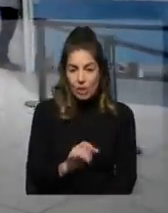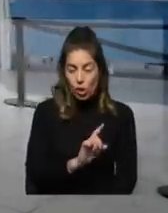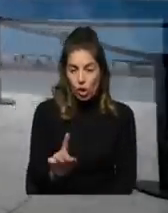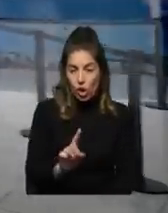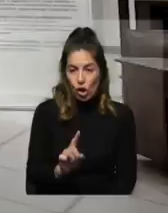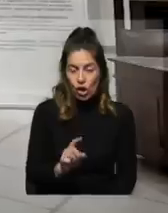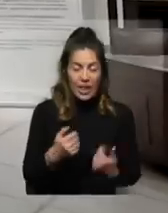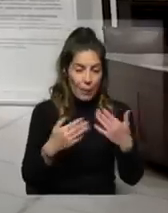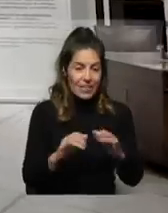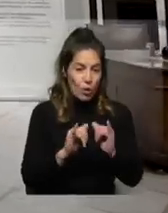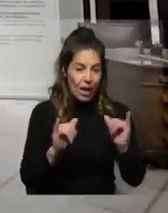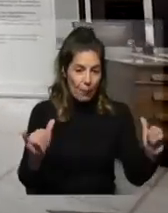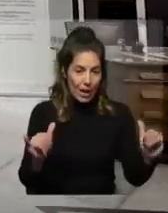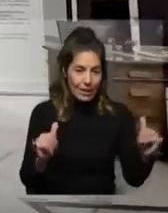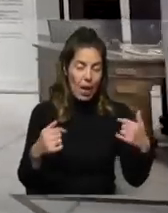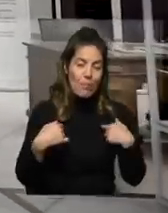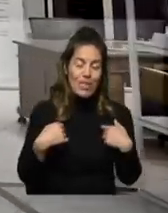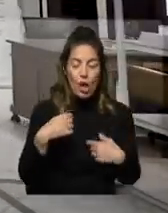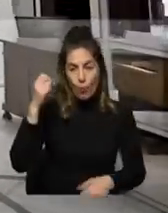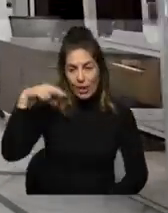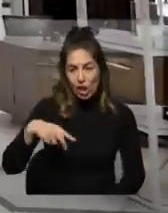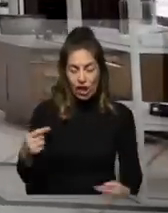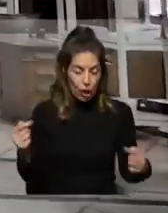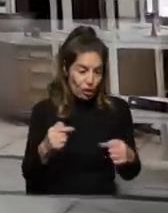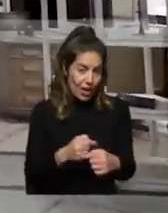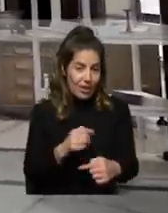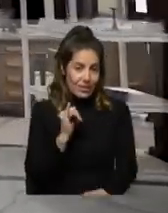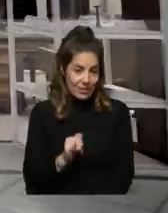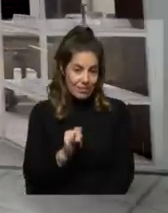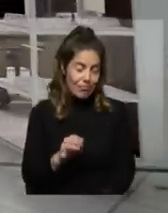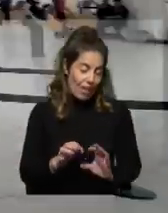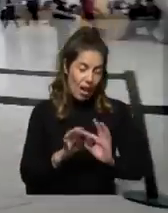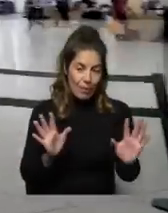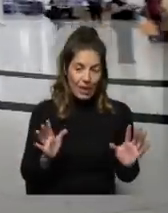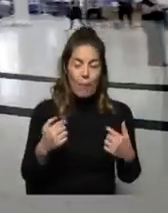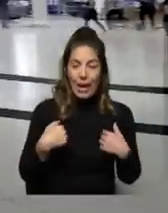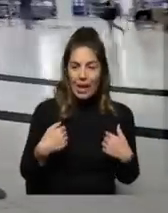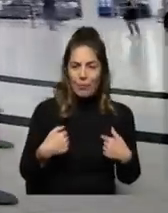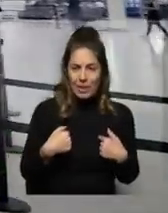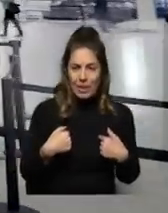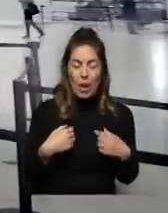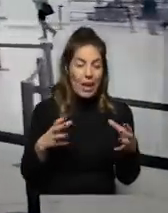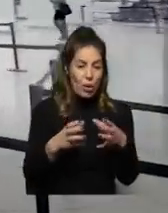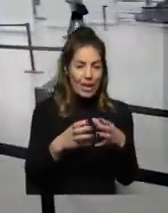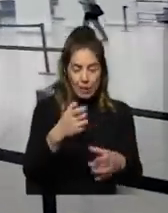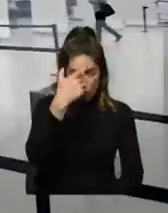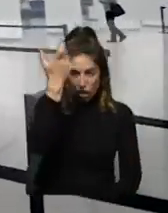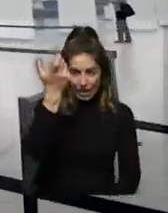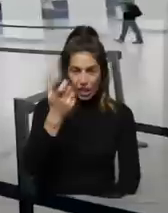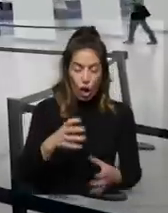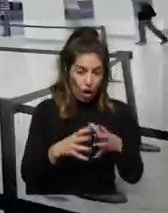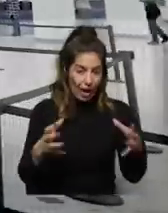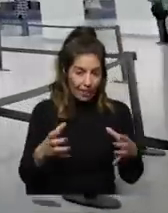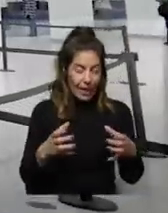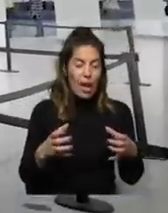Iniciar una campaña claramente mi opinión es contraria claramente me he venido al contrario claramente para mí y para un equipo técnico muy grande y para